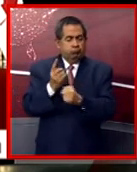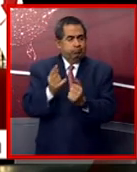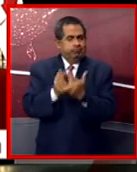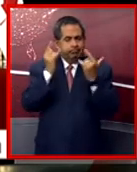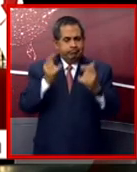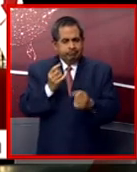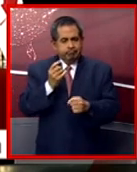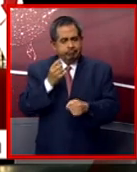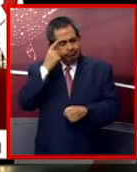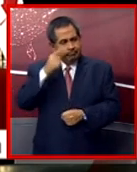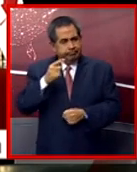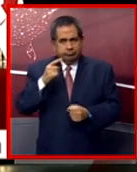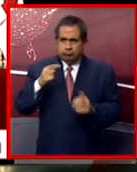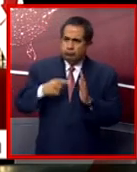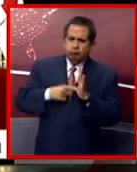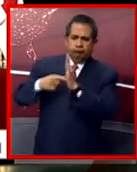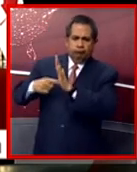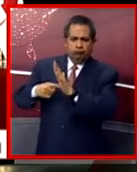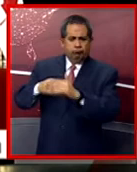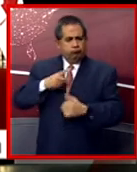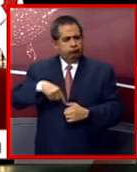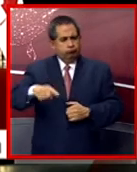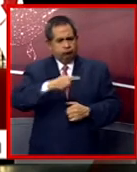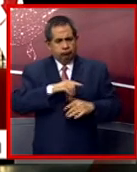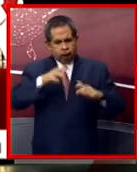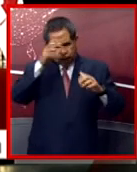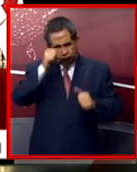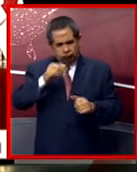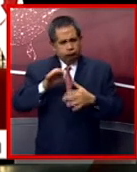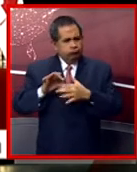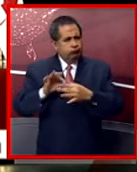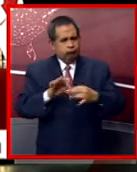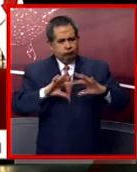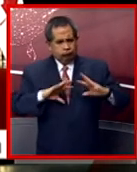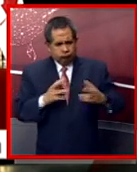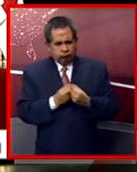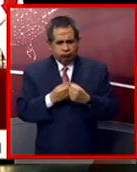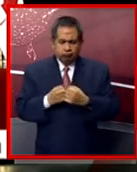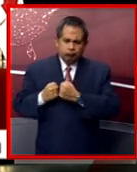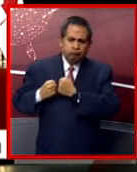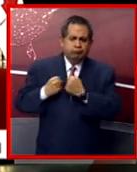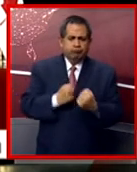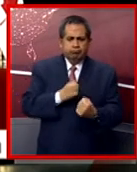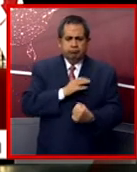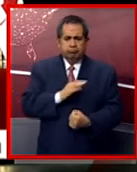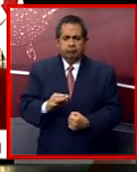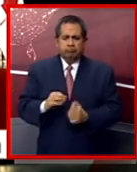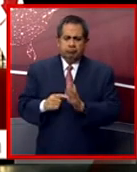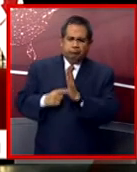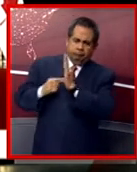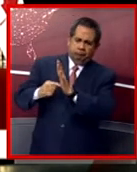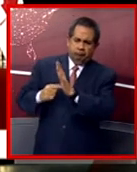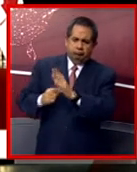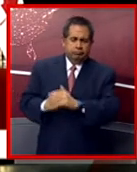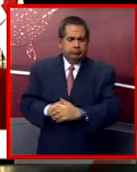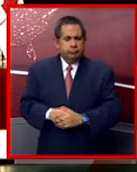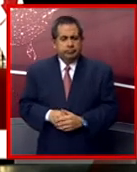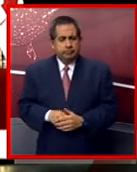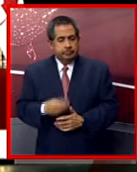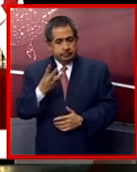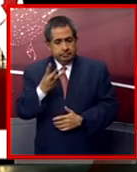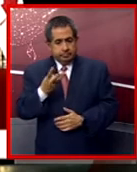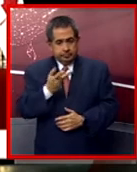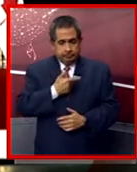de demostrarle al mundo nuestra convicción de que juntos somos más fuertes. La suma de los tres